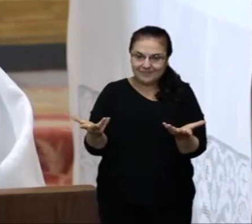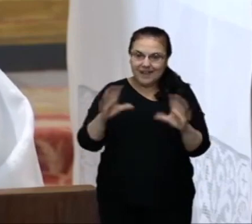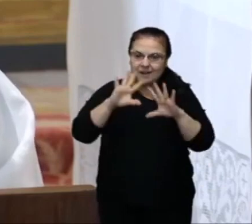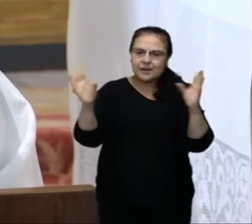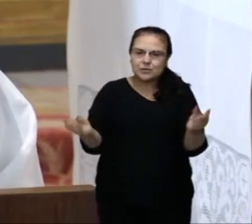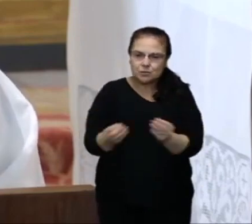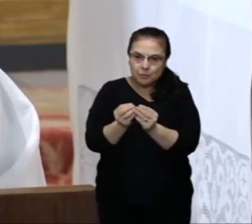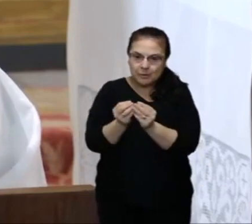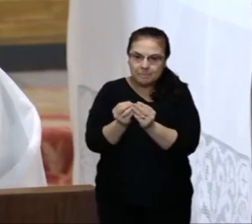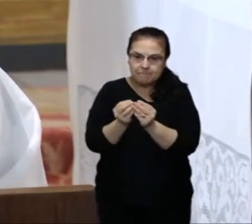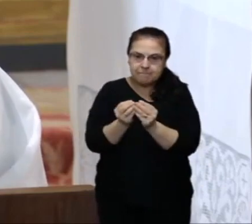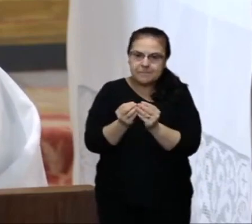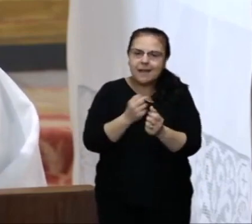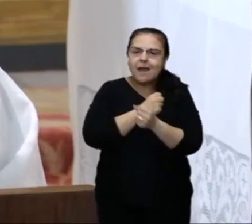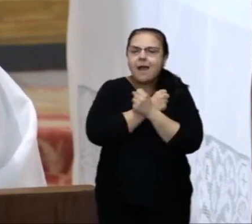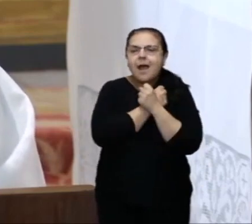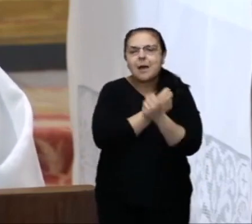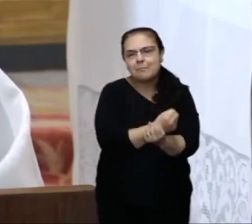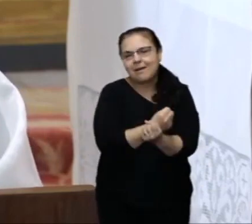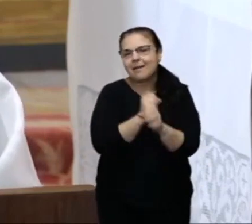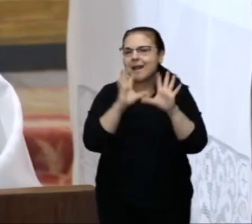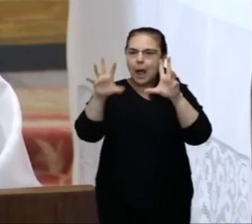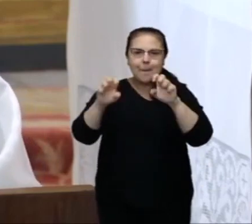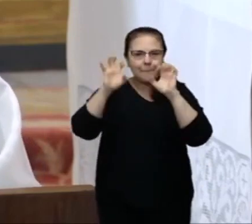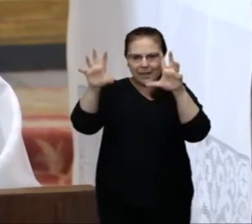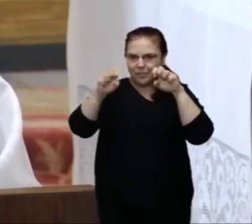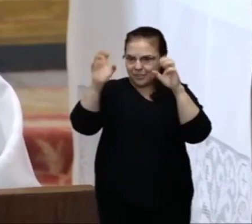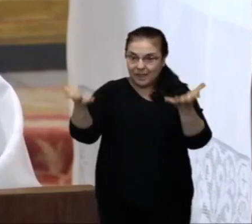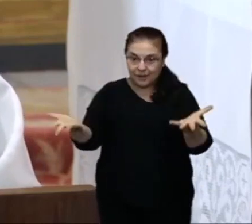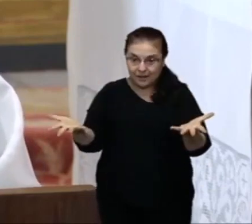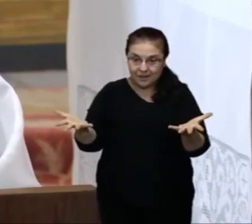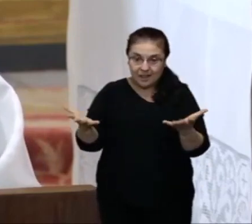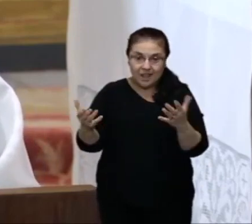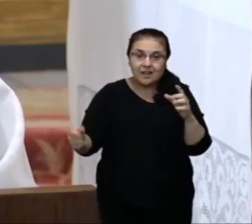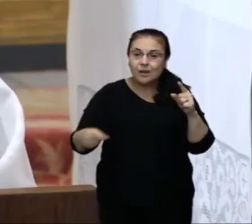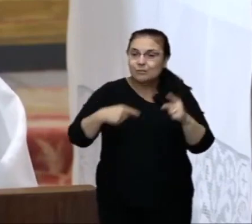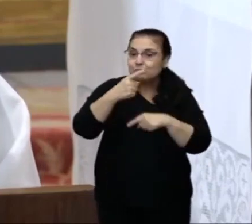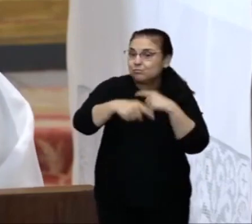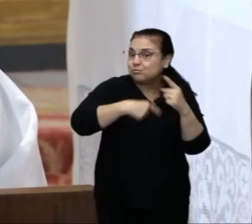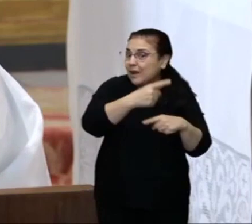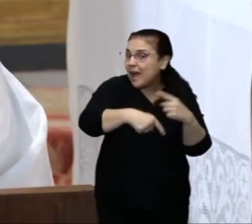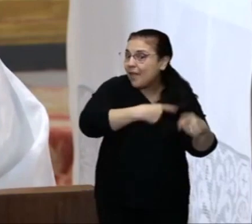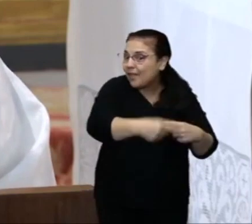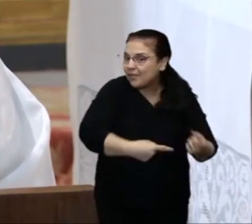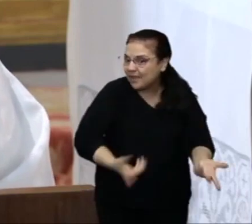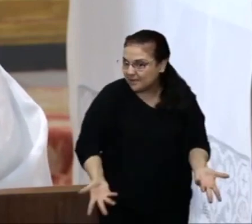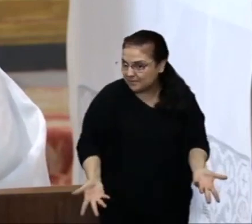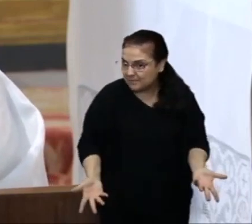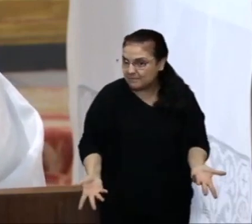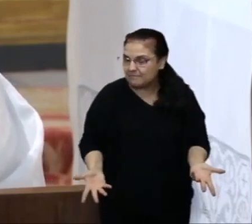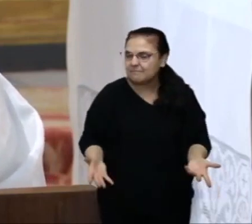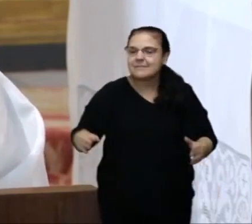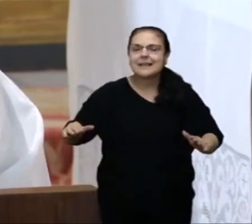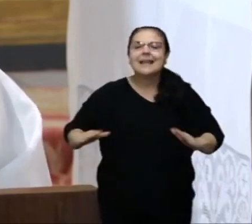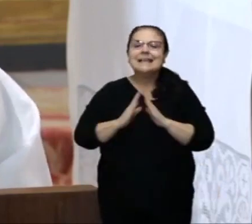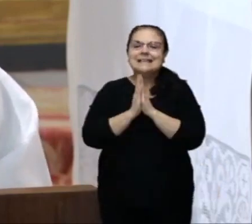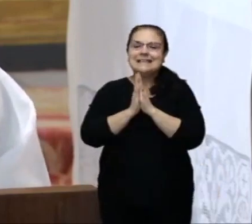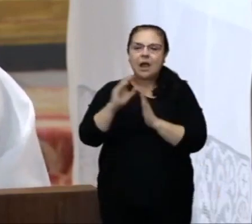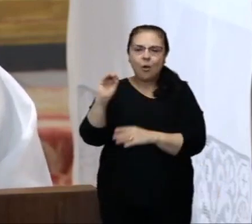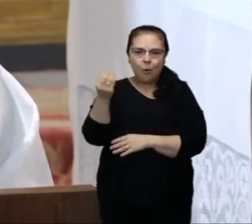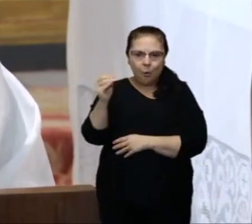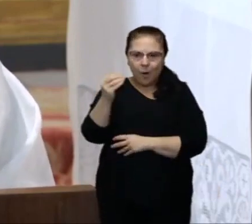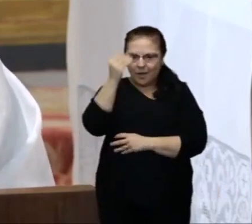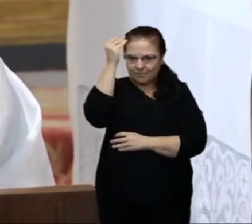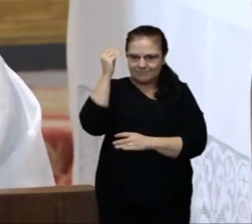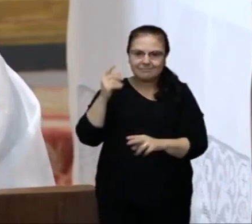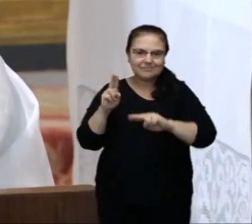amar cada vez más en lo que va sucediendo cada día. Pues San Juan de la Cruz, a quien hoy celebramos, nos